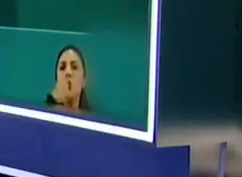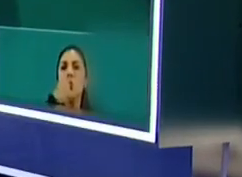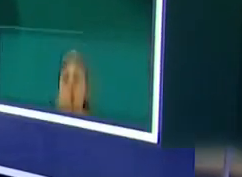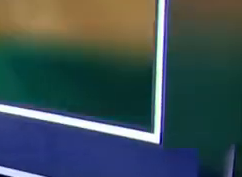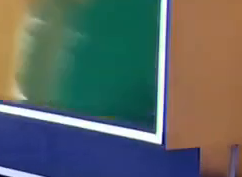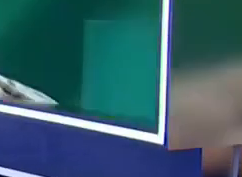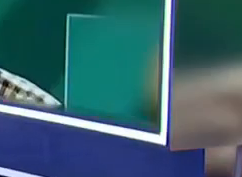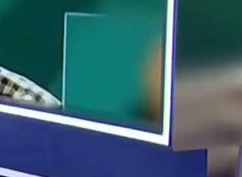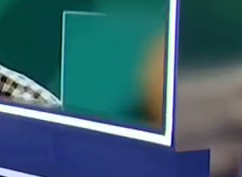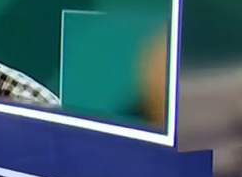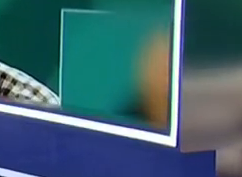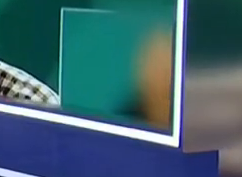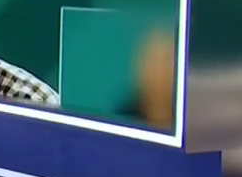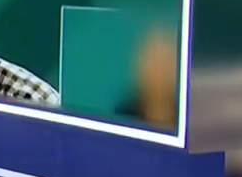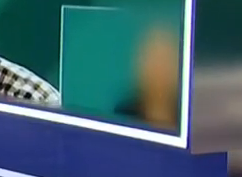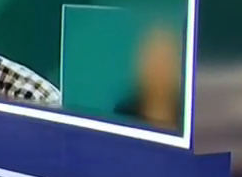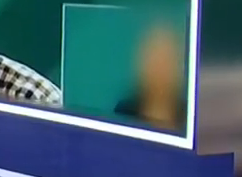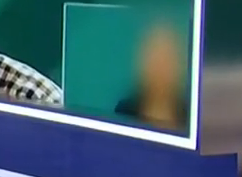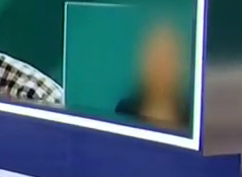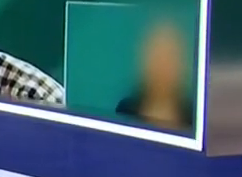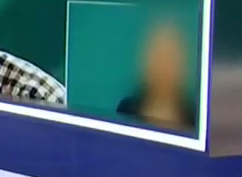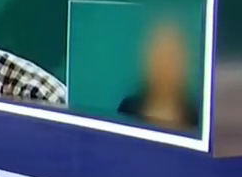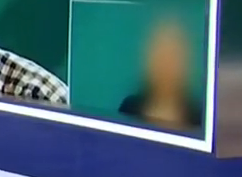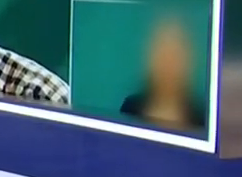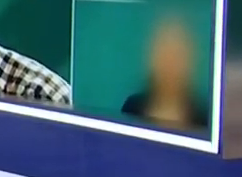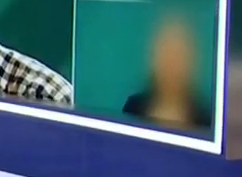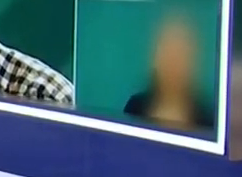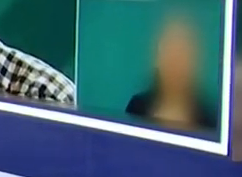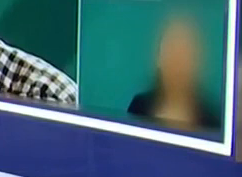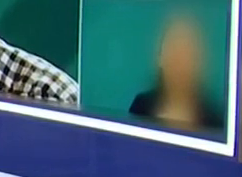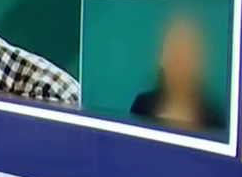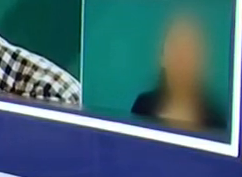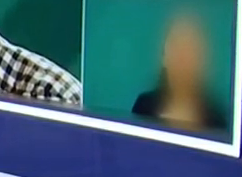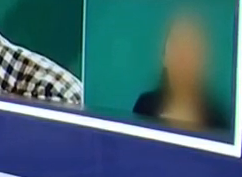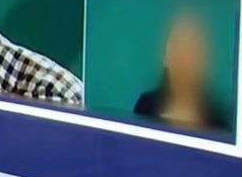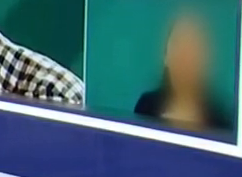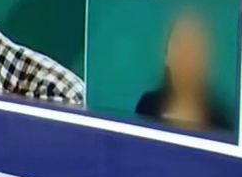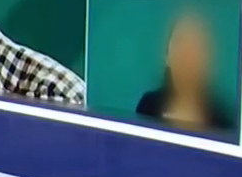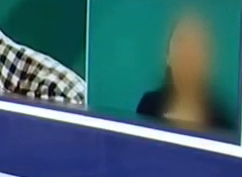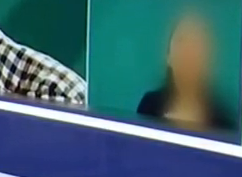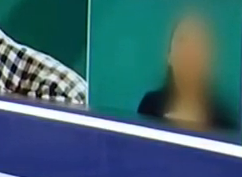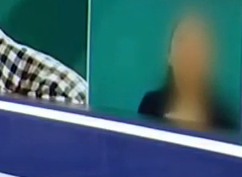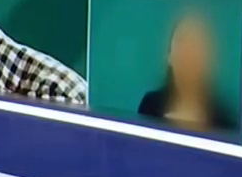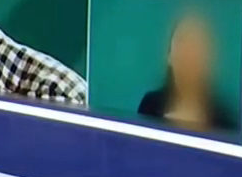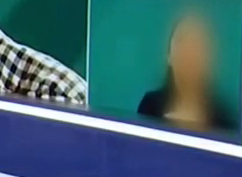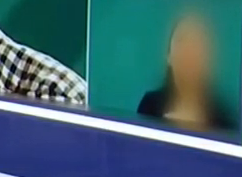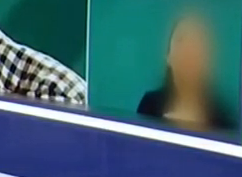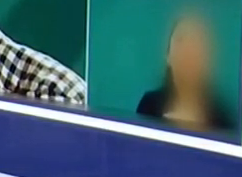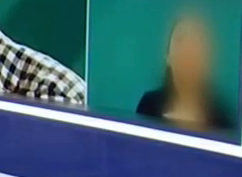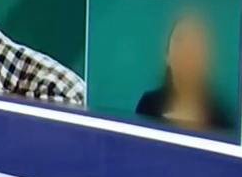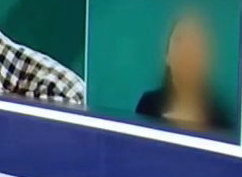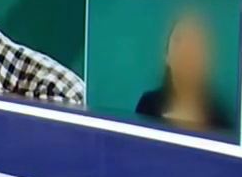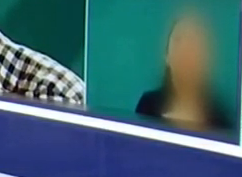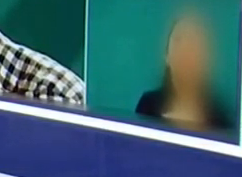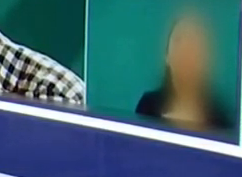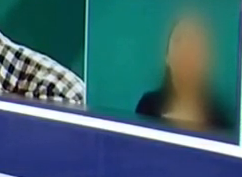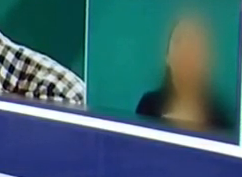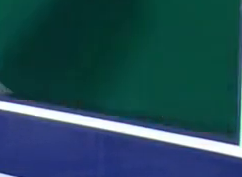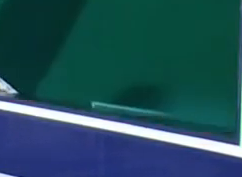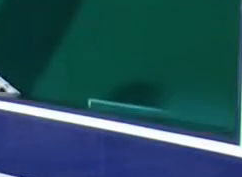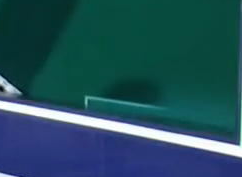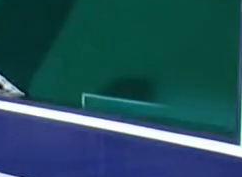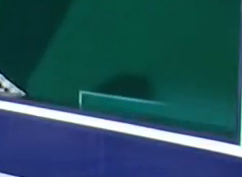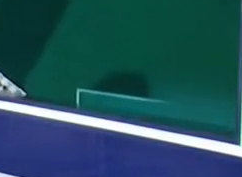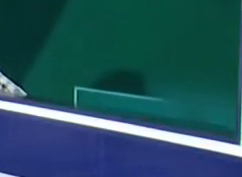Y es que hubo buenos números y hubo buenas señales dentro de la gravedad de la crisis. Uno de los indicadores para